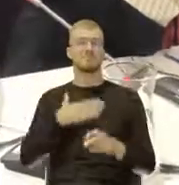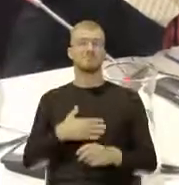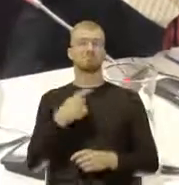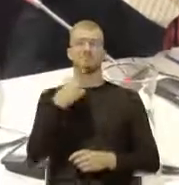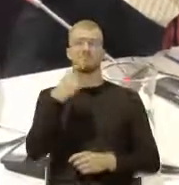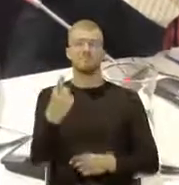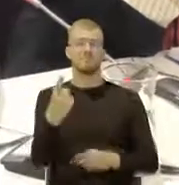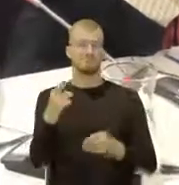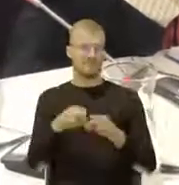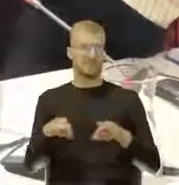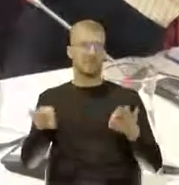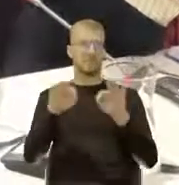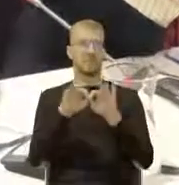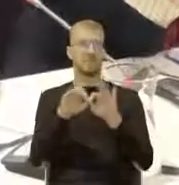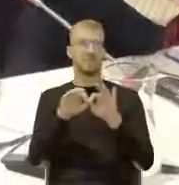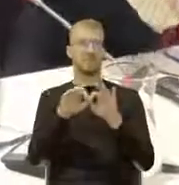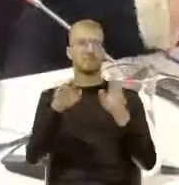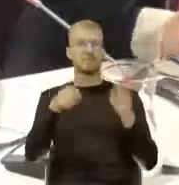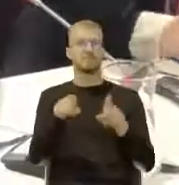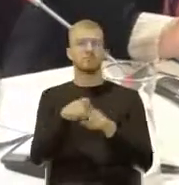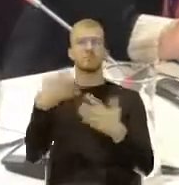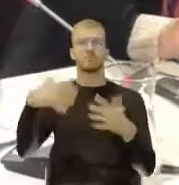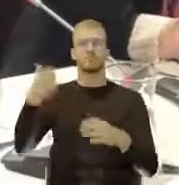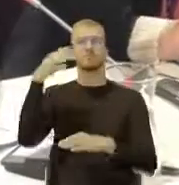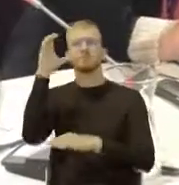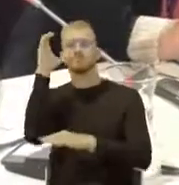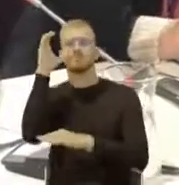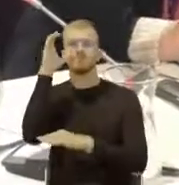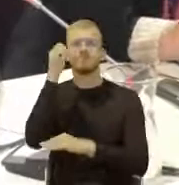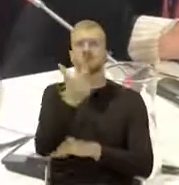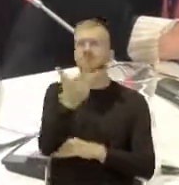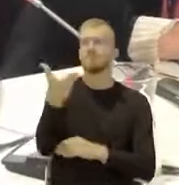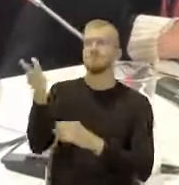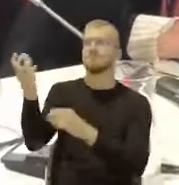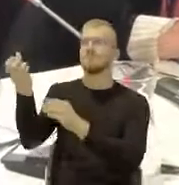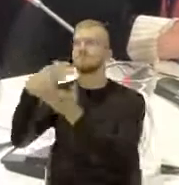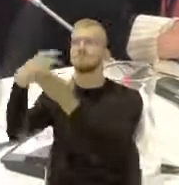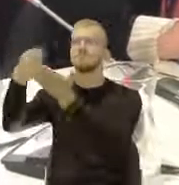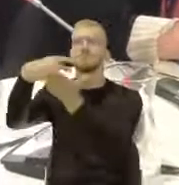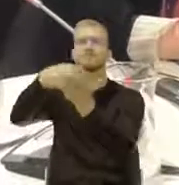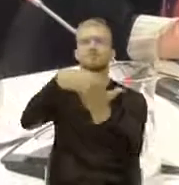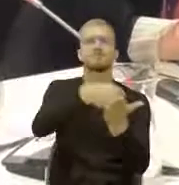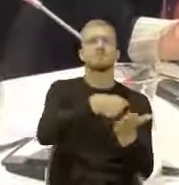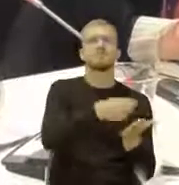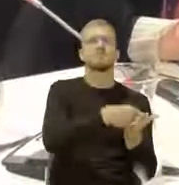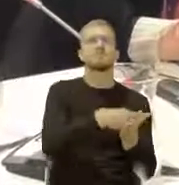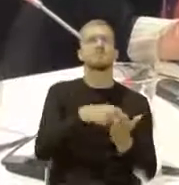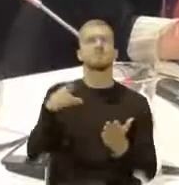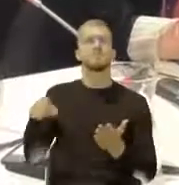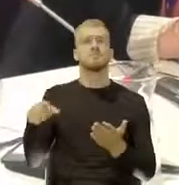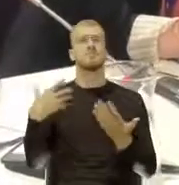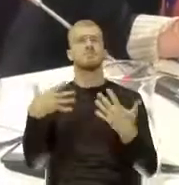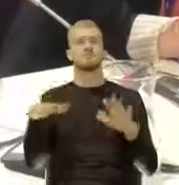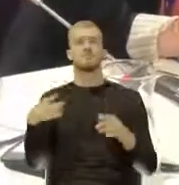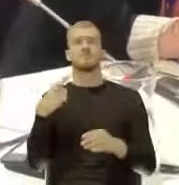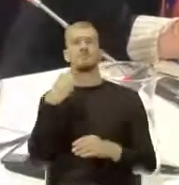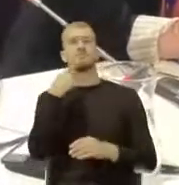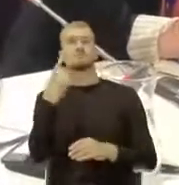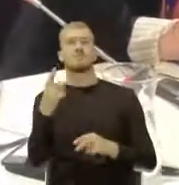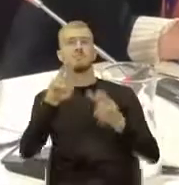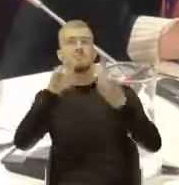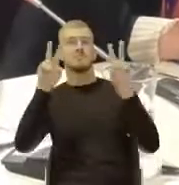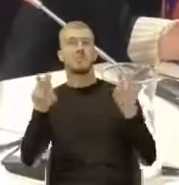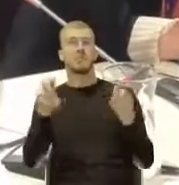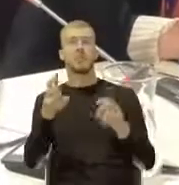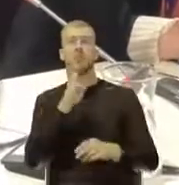elemento fundamental que es el agua. El agua es la vida y el agua tiene que ser un elemento